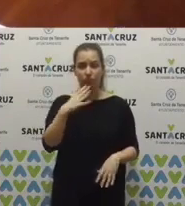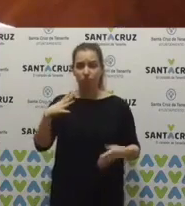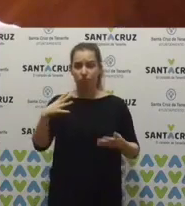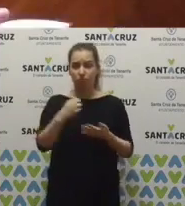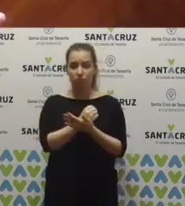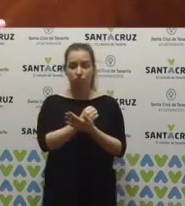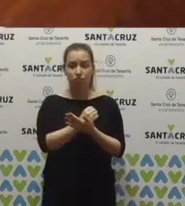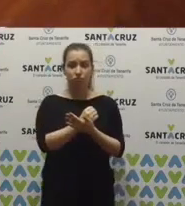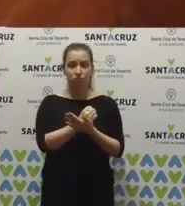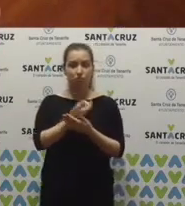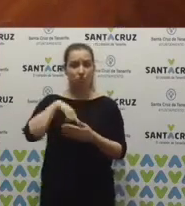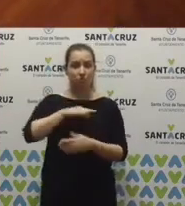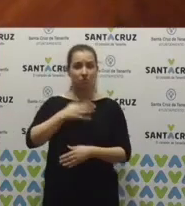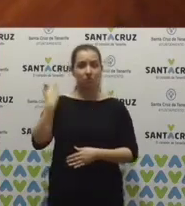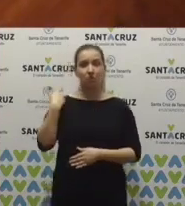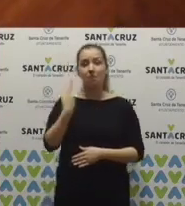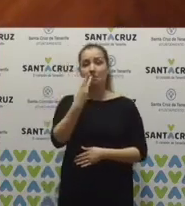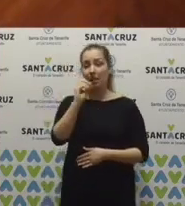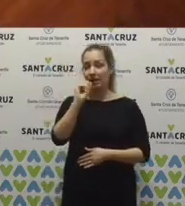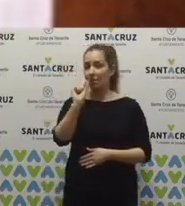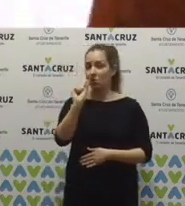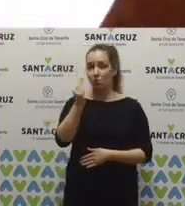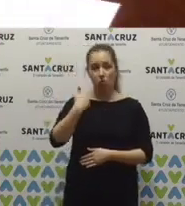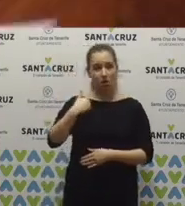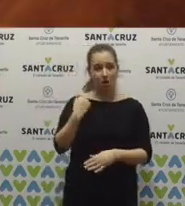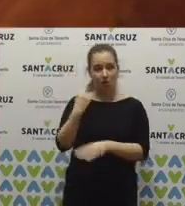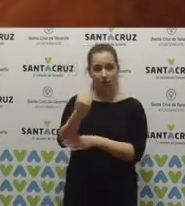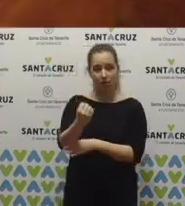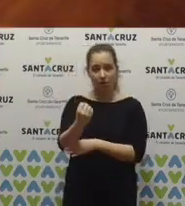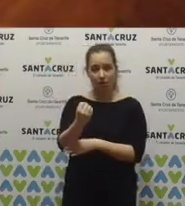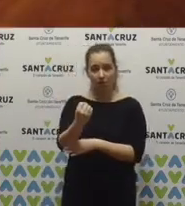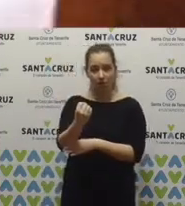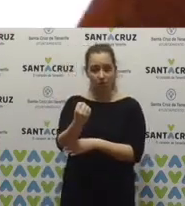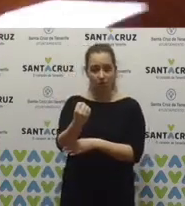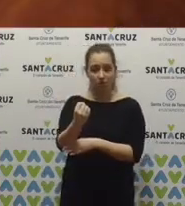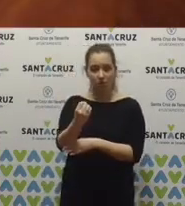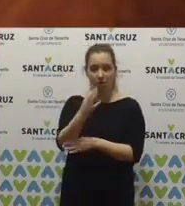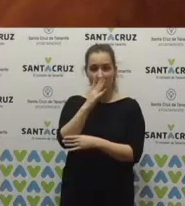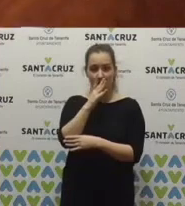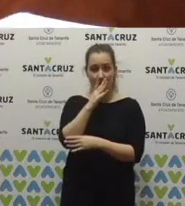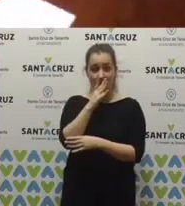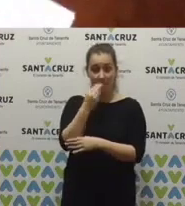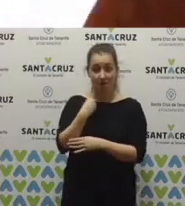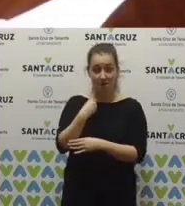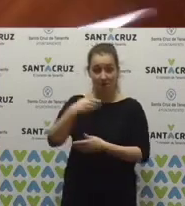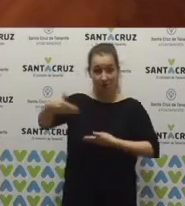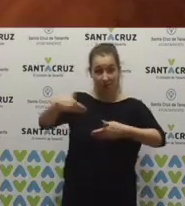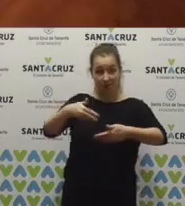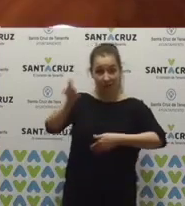hace dos horas no tendría sentido que no apoyaremos todo esto que se está replicando